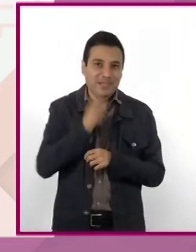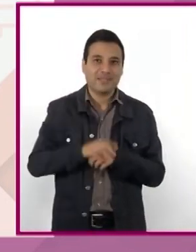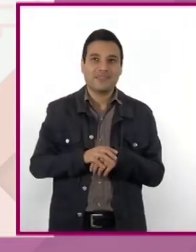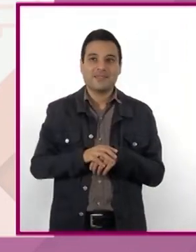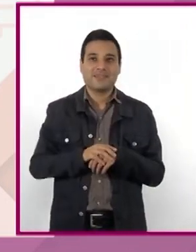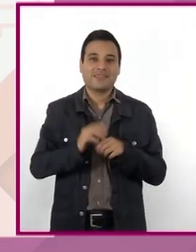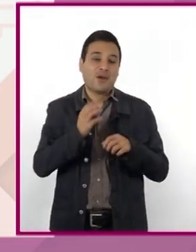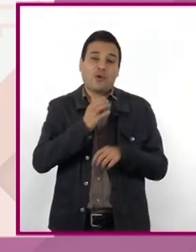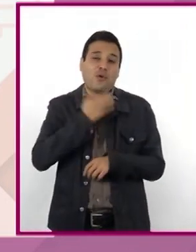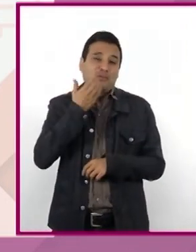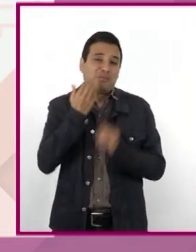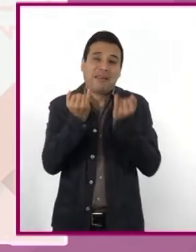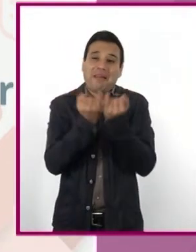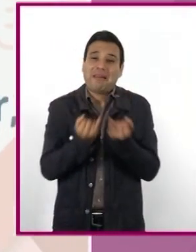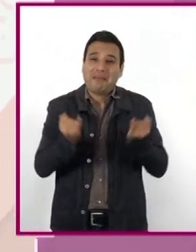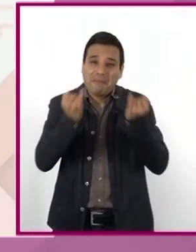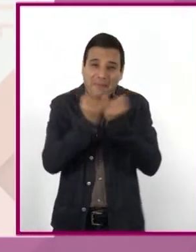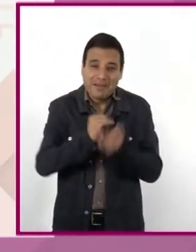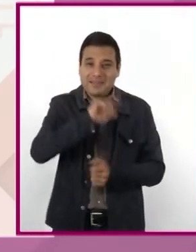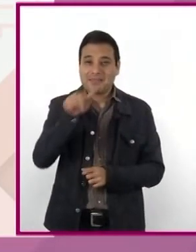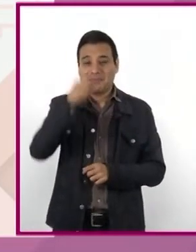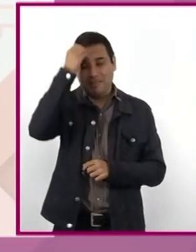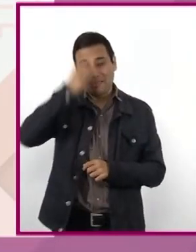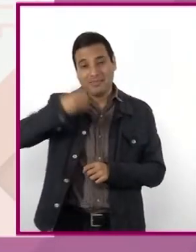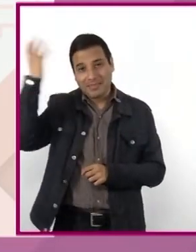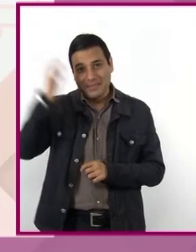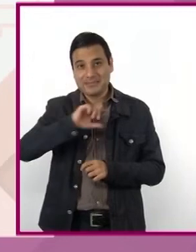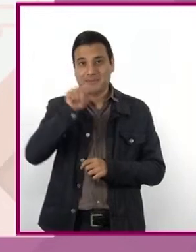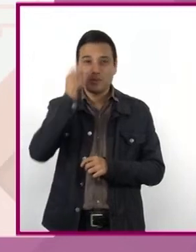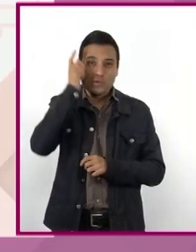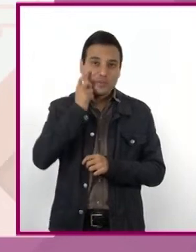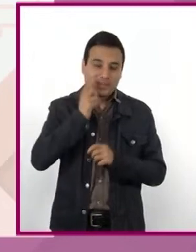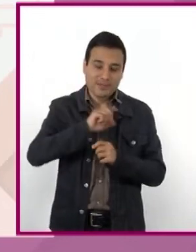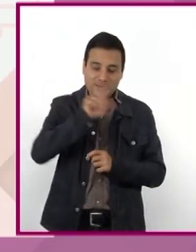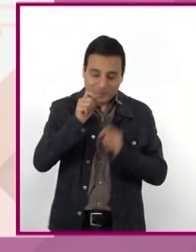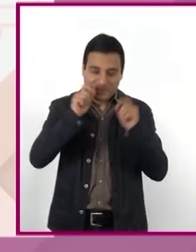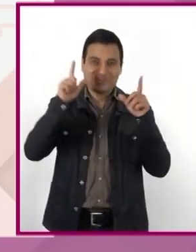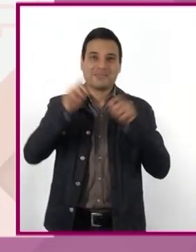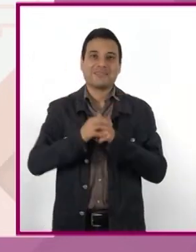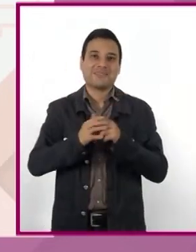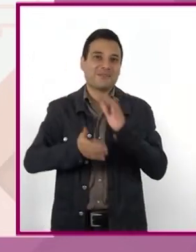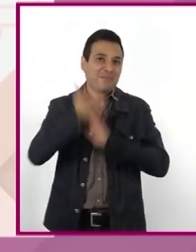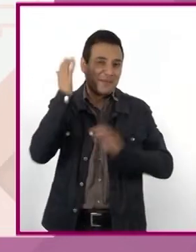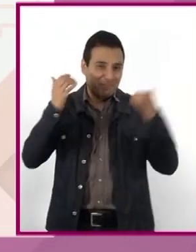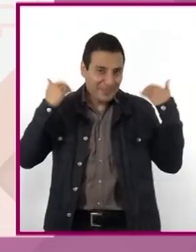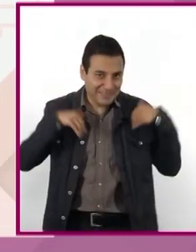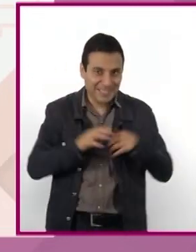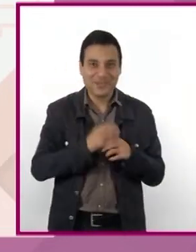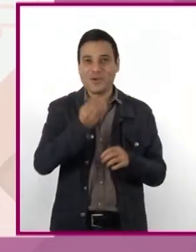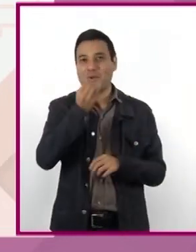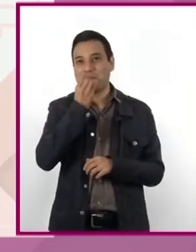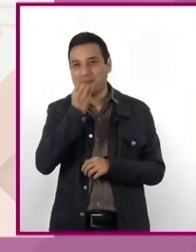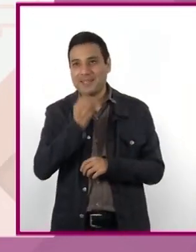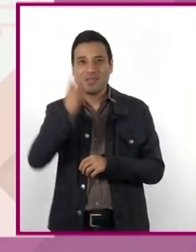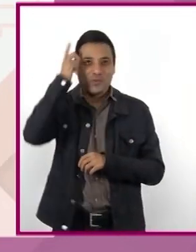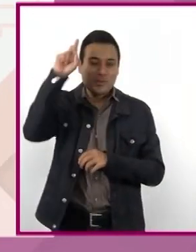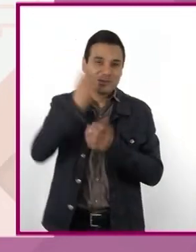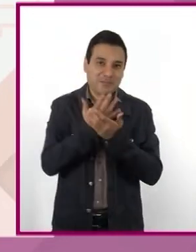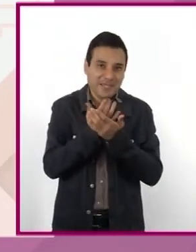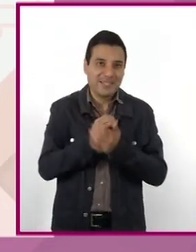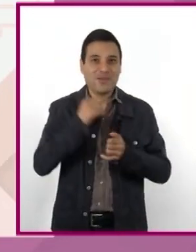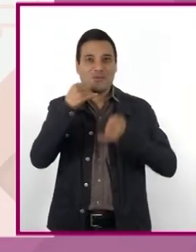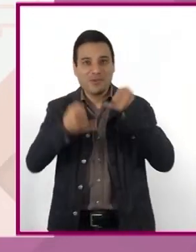la monotonía, olvidarla, despertarse, salir a pasear, comer, esperar al amo,